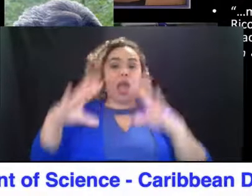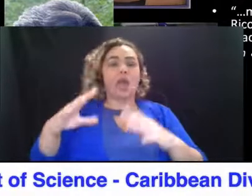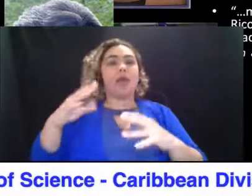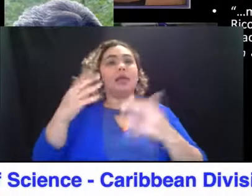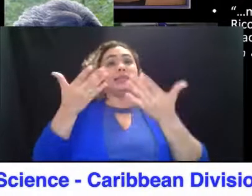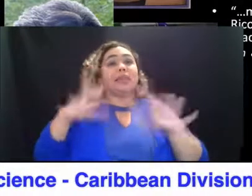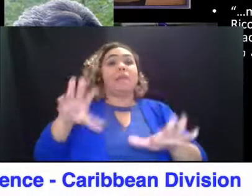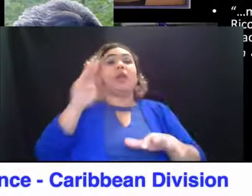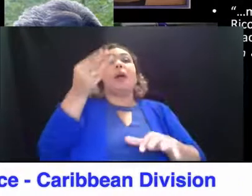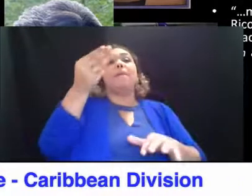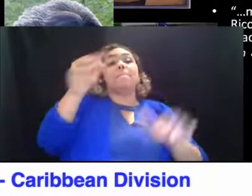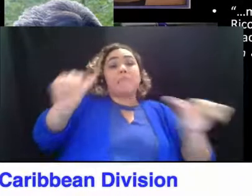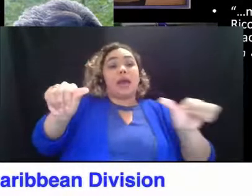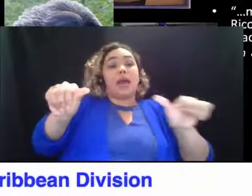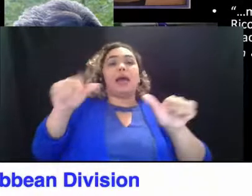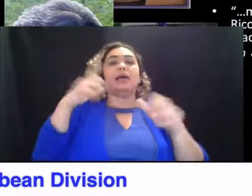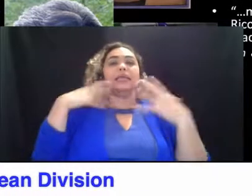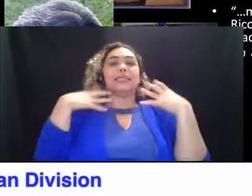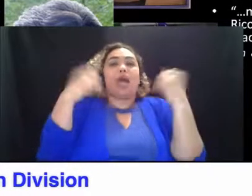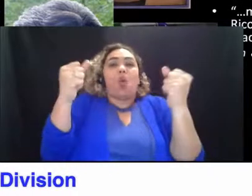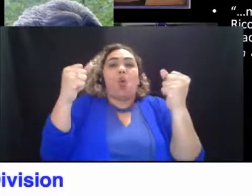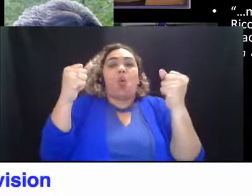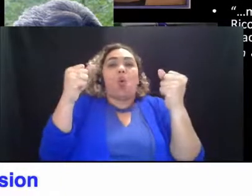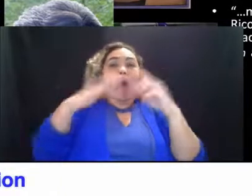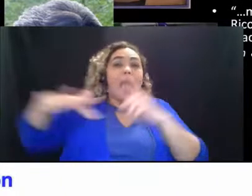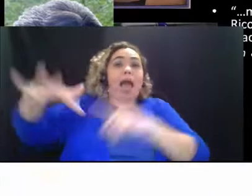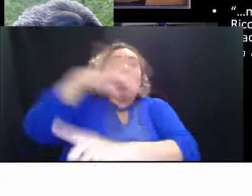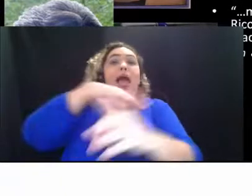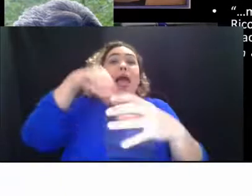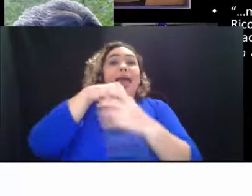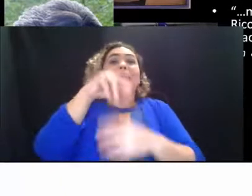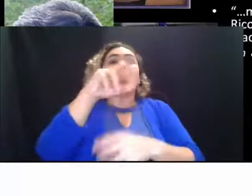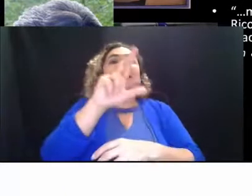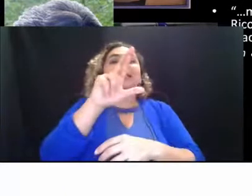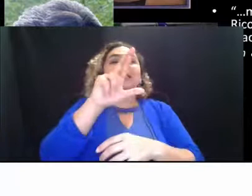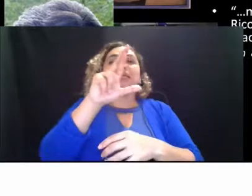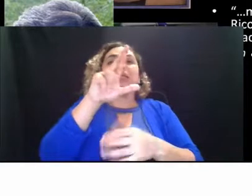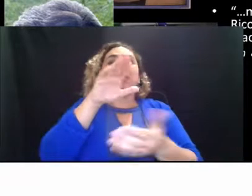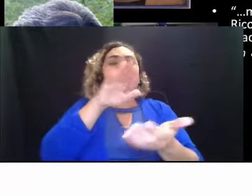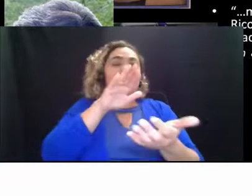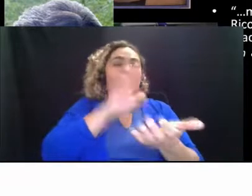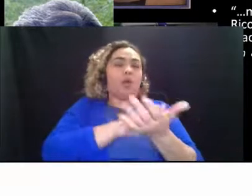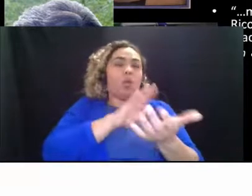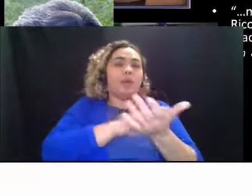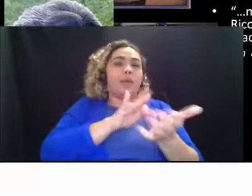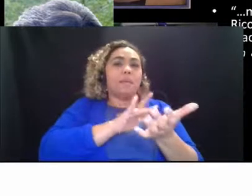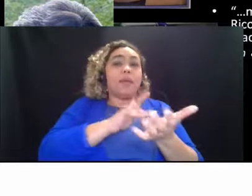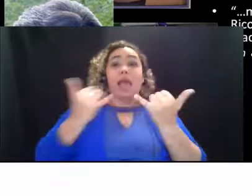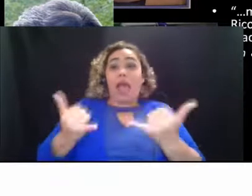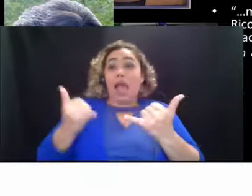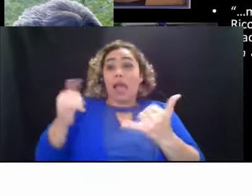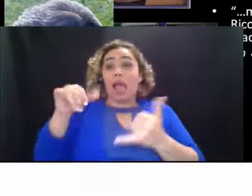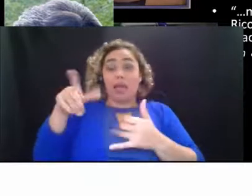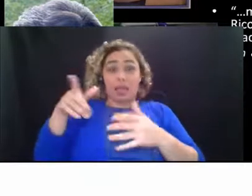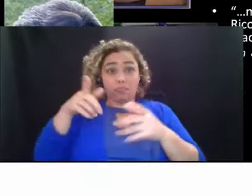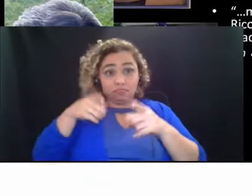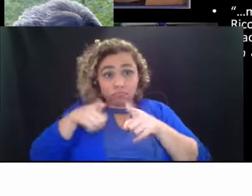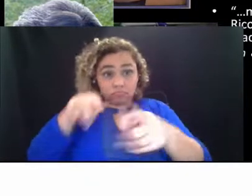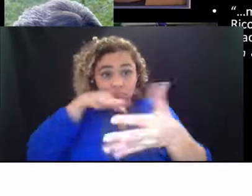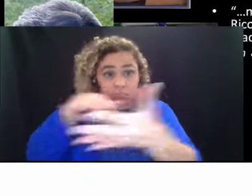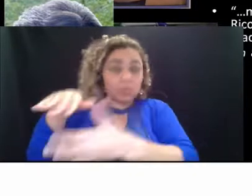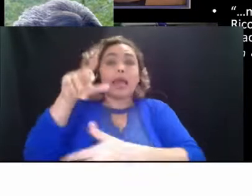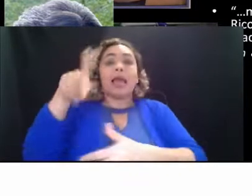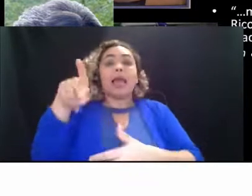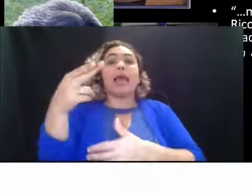de maestría en salud ambiental del recinto de ciencias médicas y actualmente cursa estudios conducentes a su doctorado